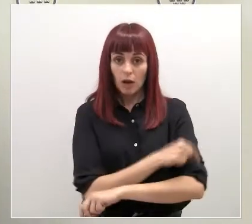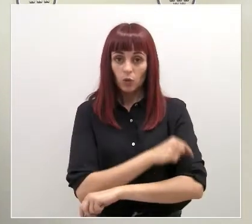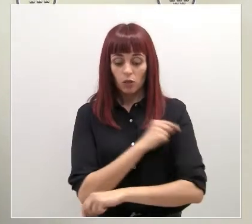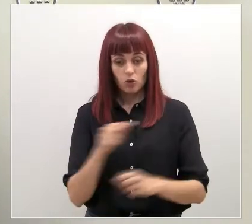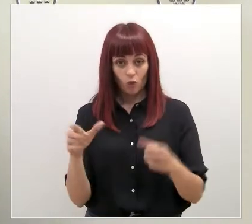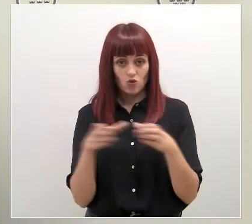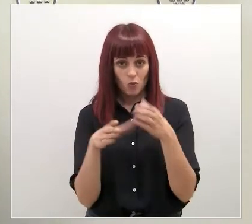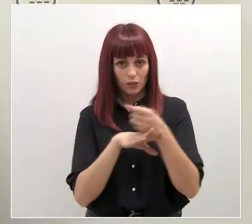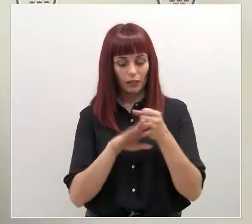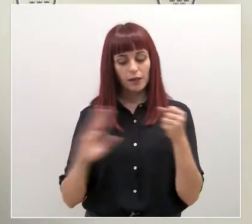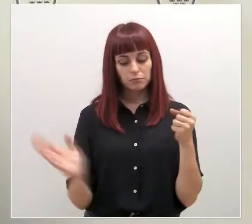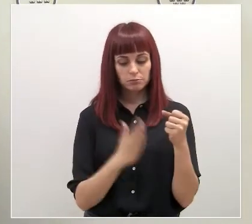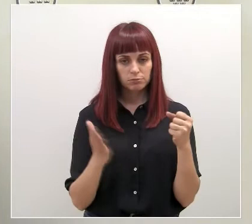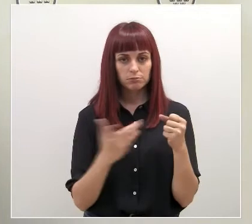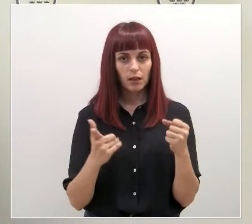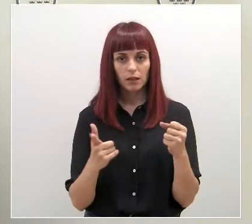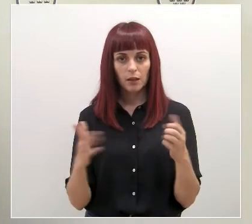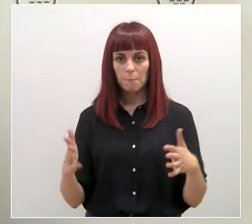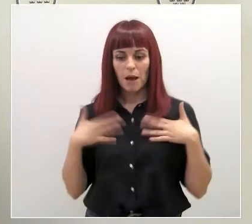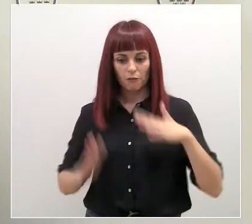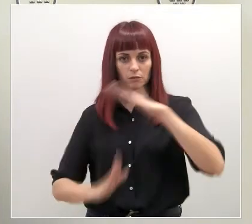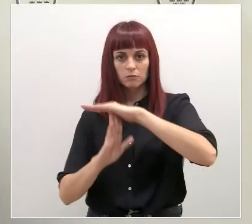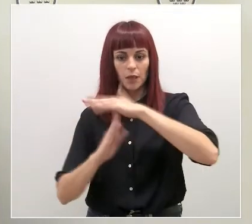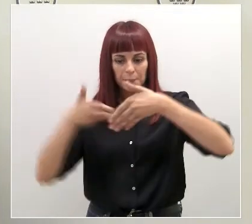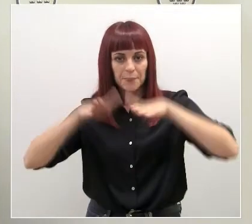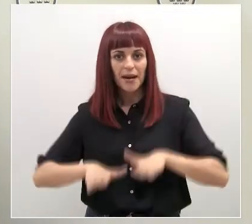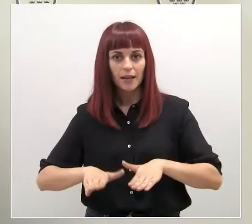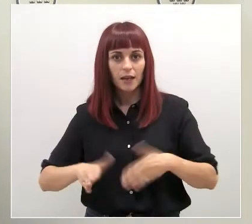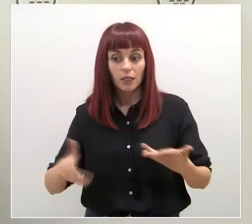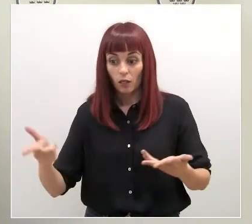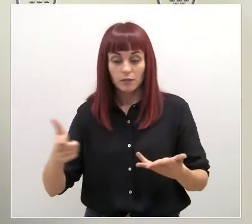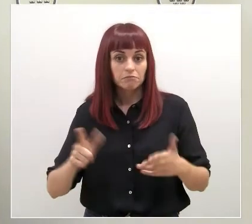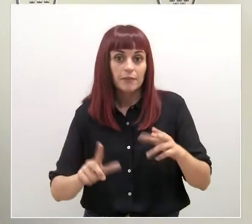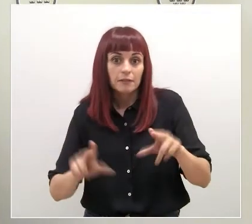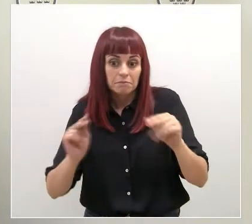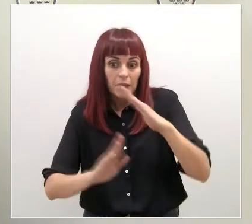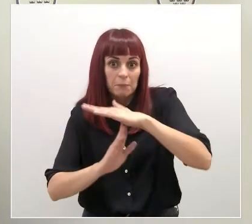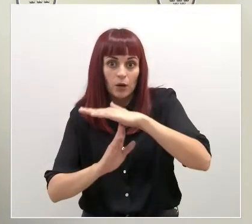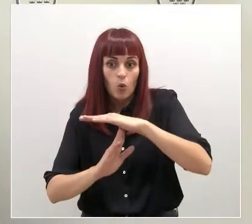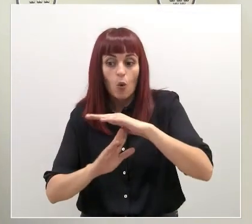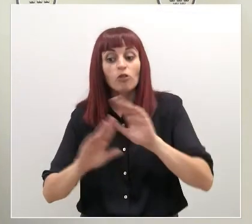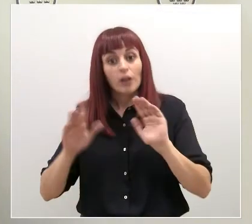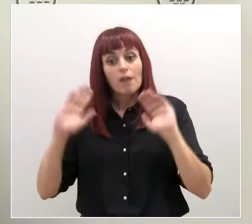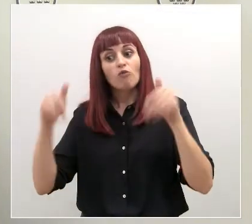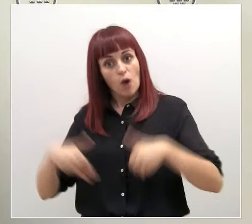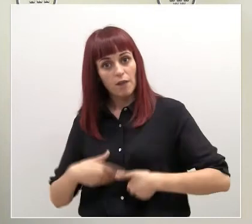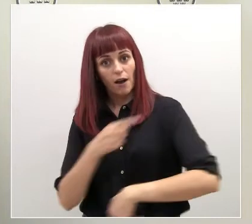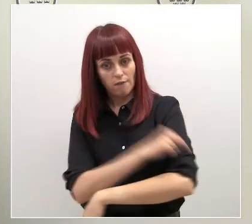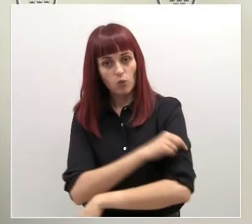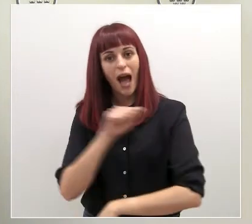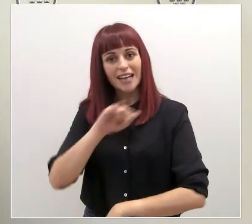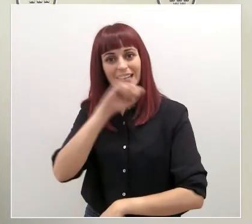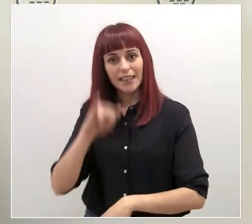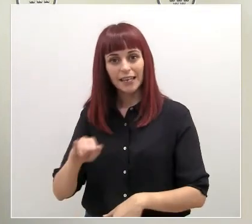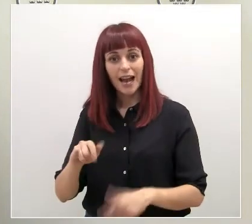esenciales se cortó la vacuna de AstraZeneca, con lo cual se les dejó de vacunar. Cuando se incorporó la vacuna de AstraZeneca se hizo por